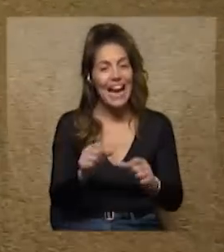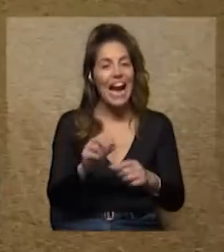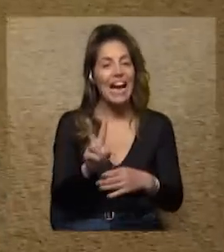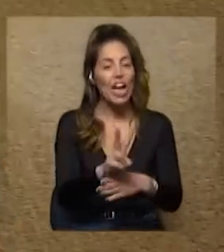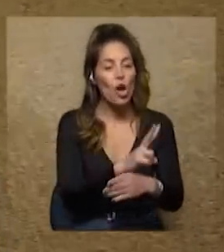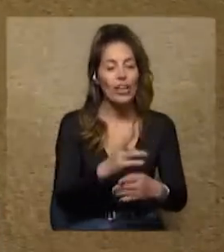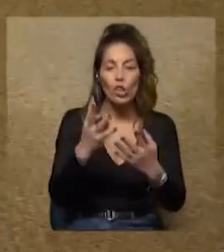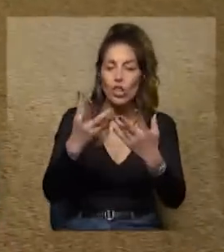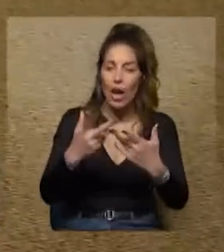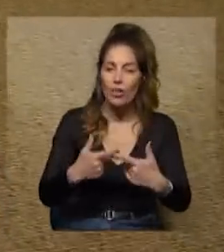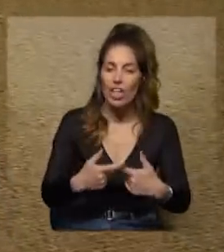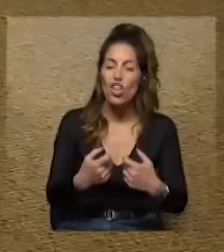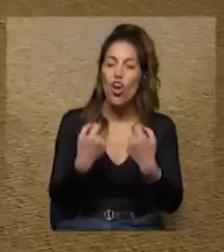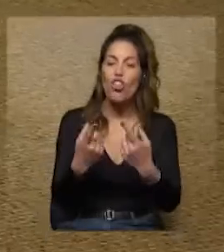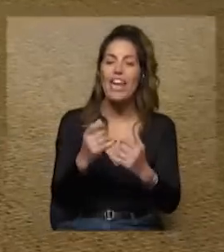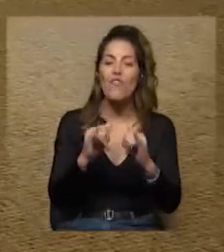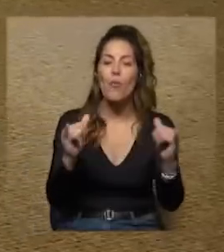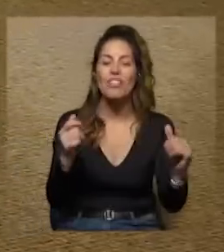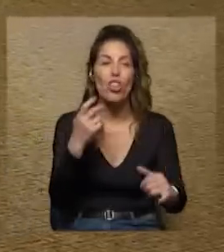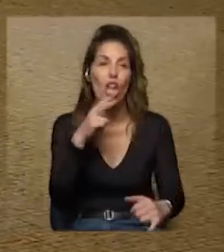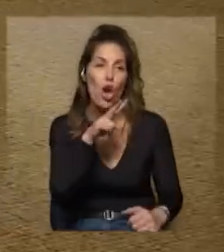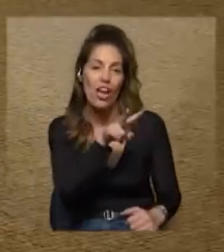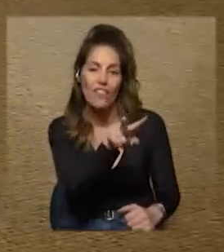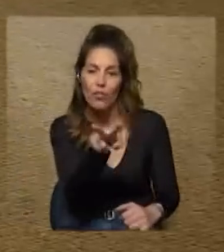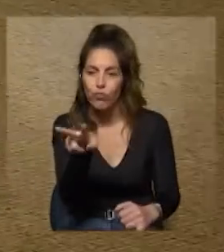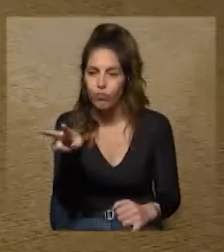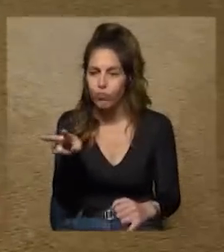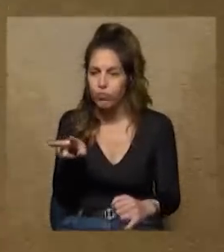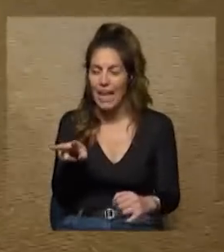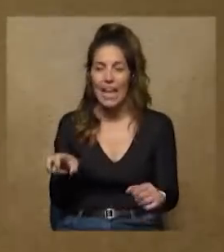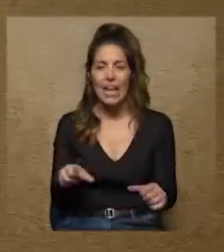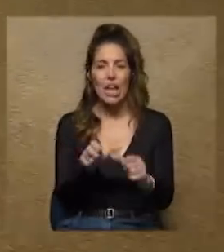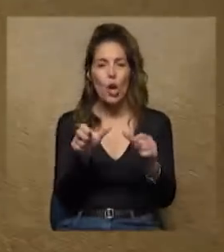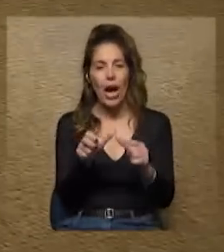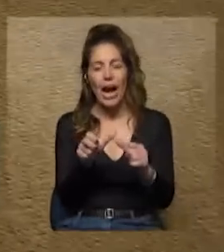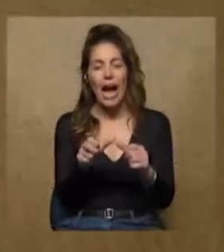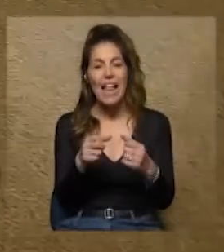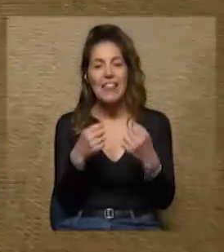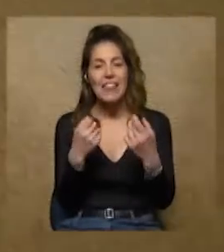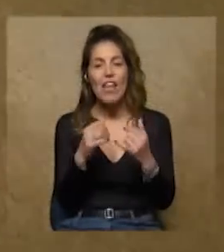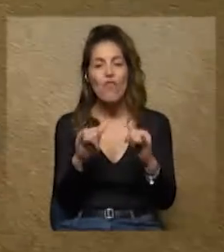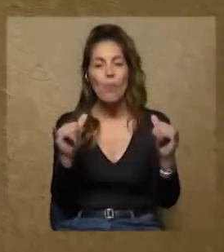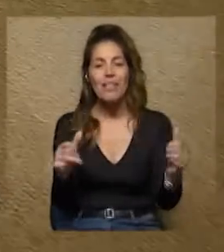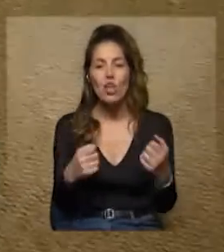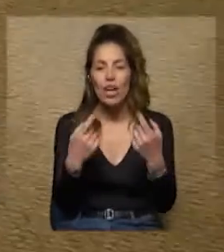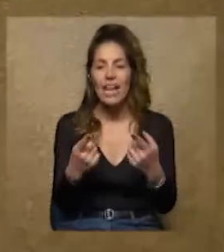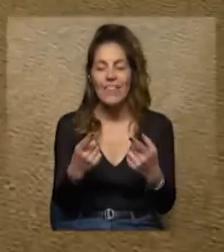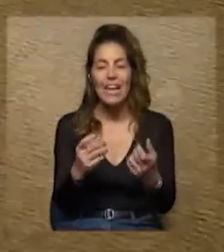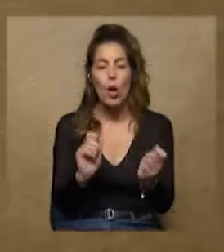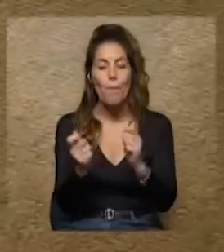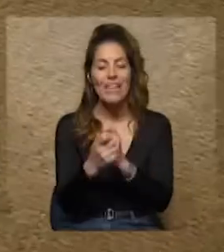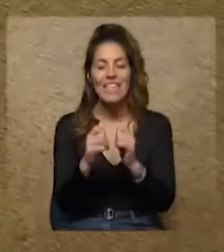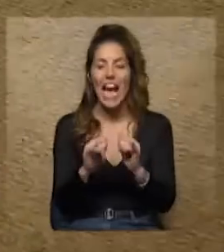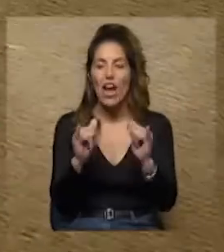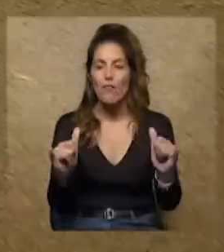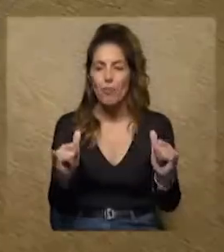nos relieve datos de lo que ve en su entorno básicamente que nos haga más tangible la información que él ve y que todo eso lo pase a datos y que podamos tomar